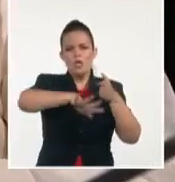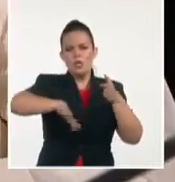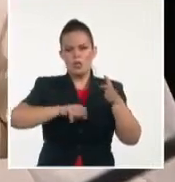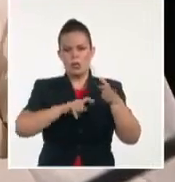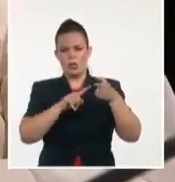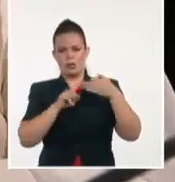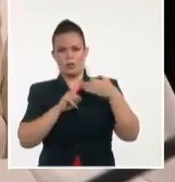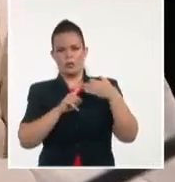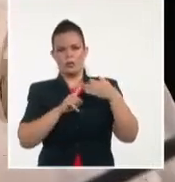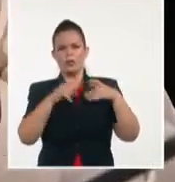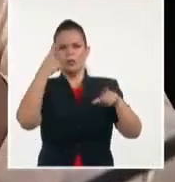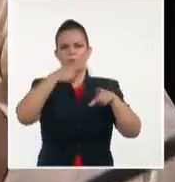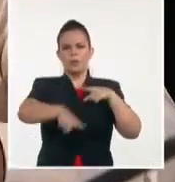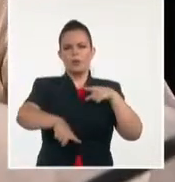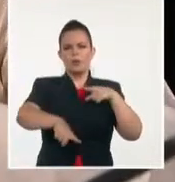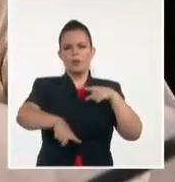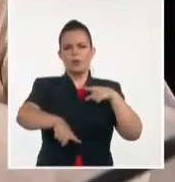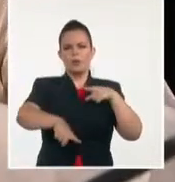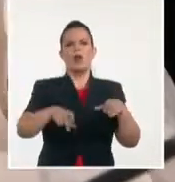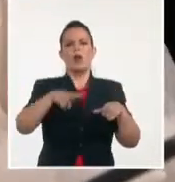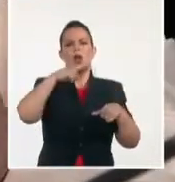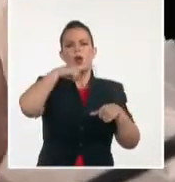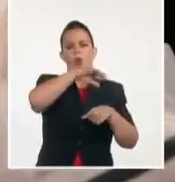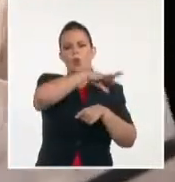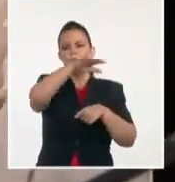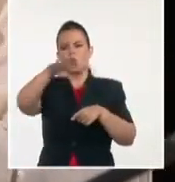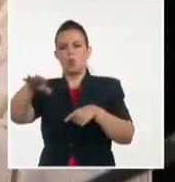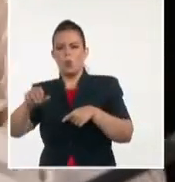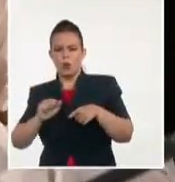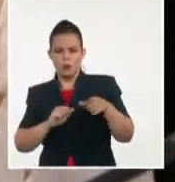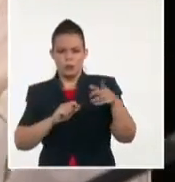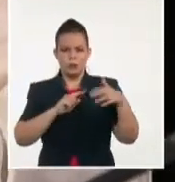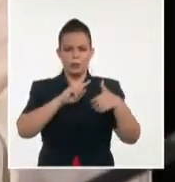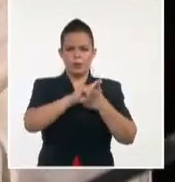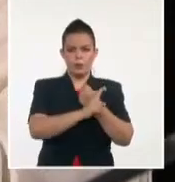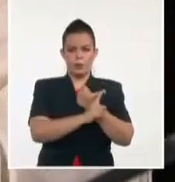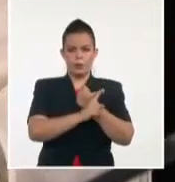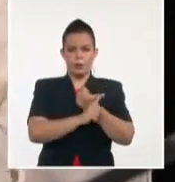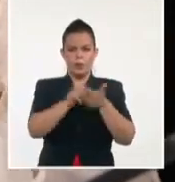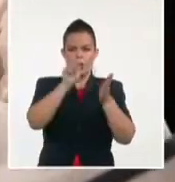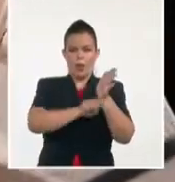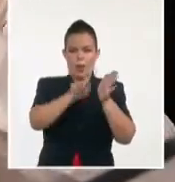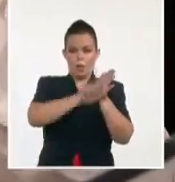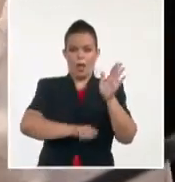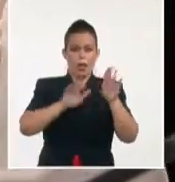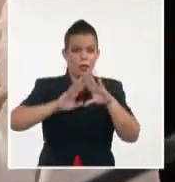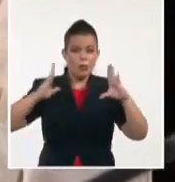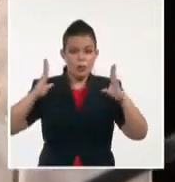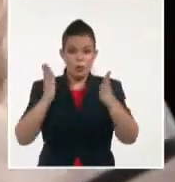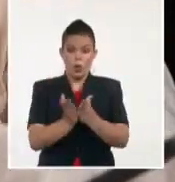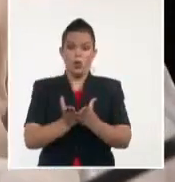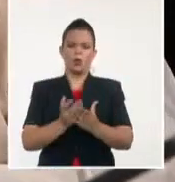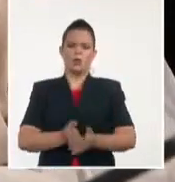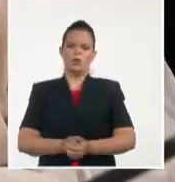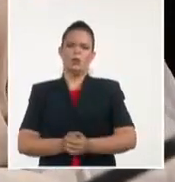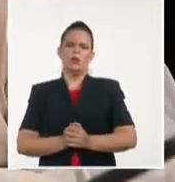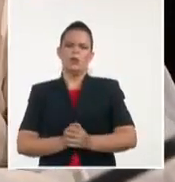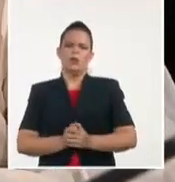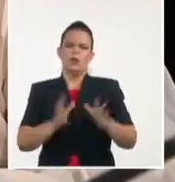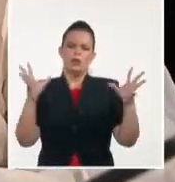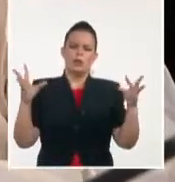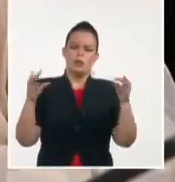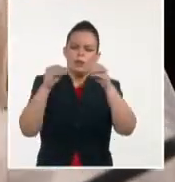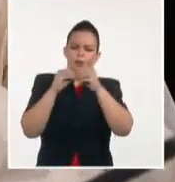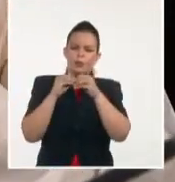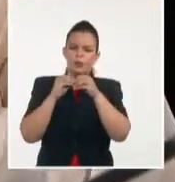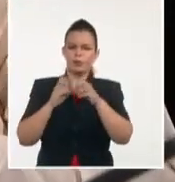hay de la parte marítima con el Centro de Meteorología, todo eso tributa, y el Centro nuestro de pronóstico, pues, asimila